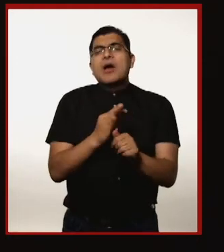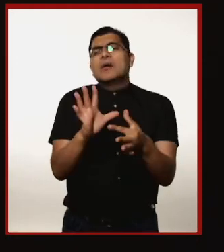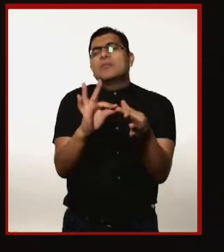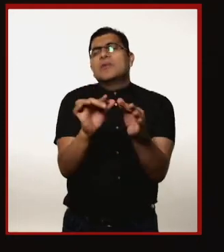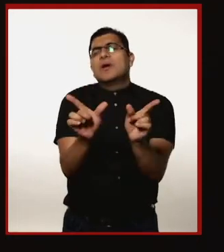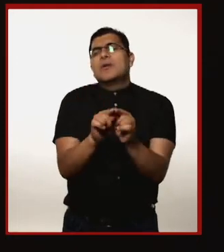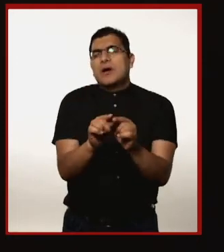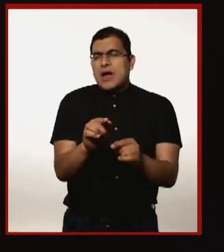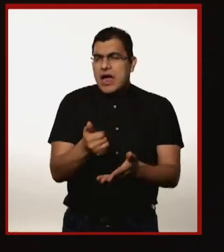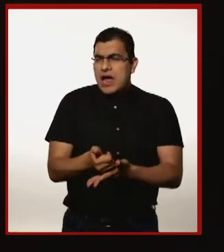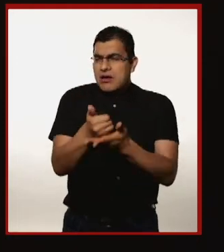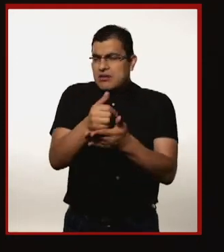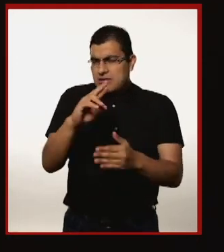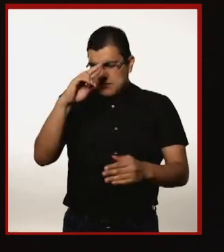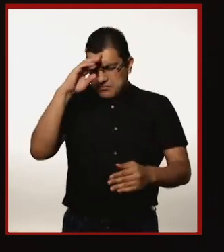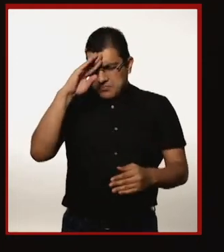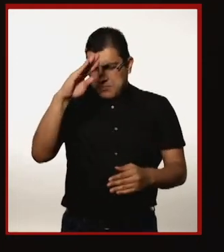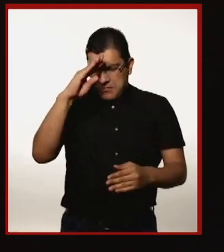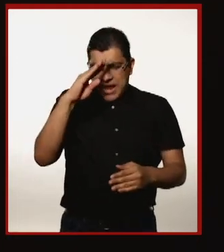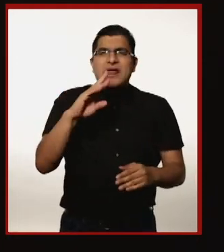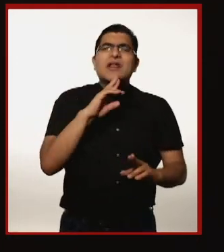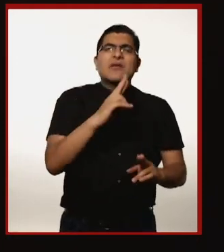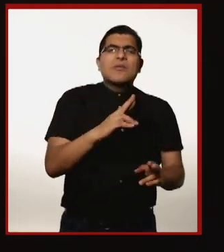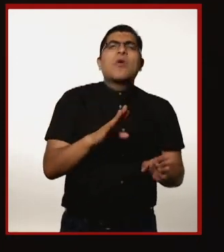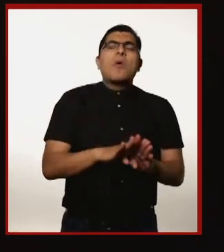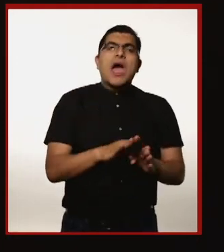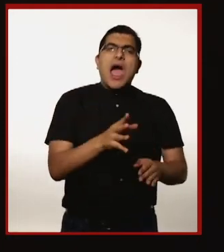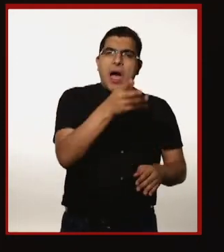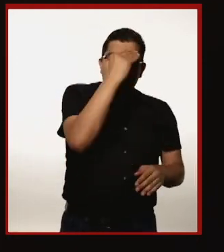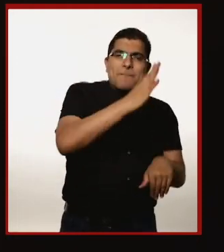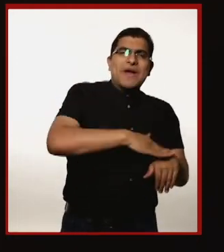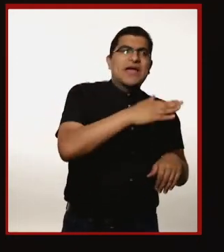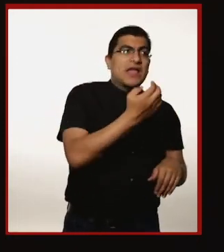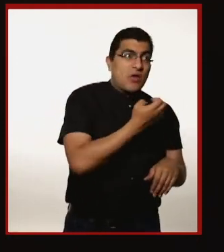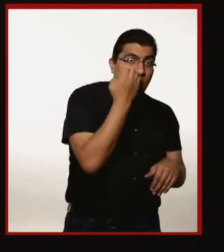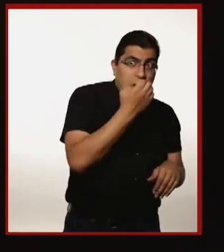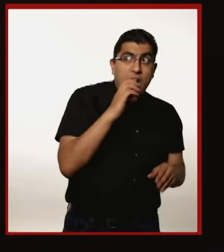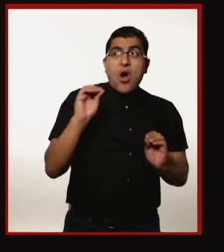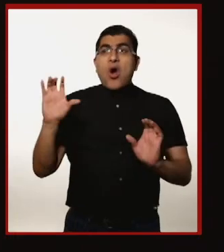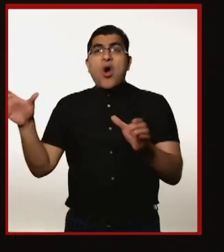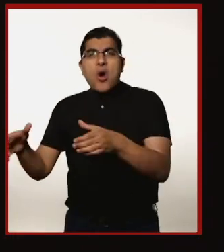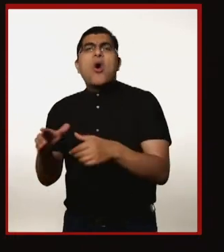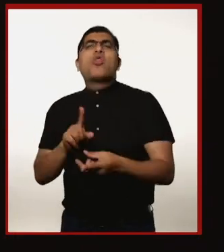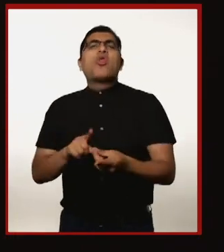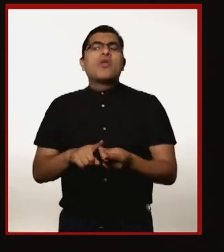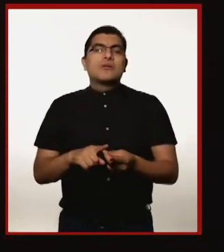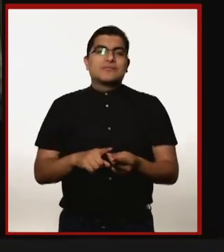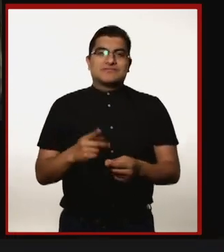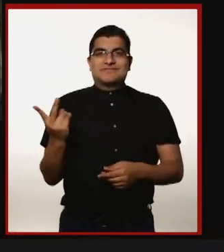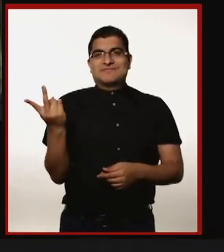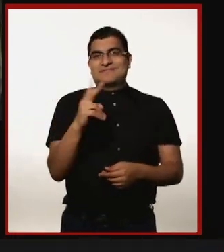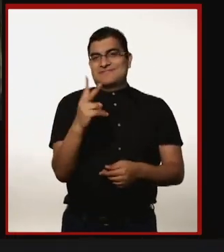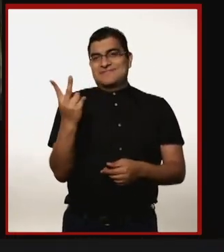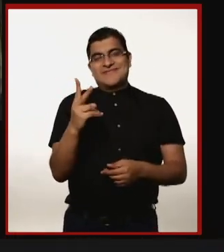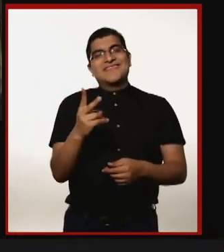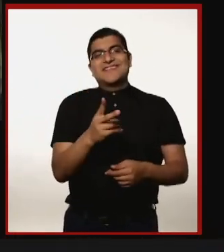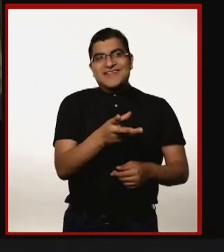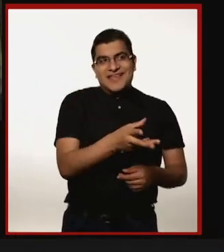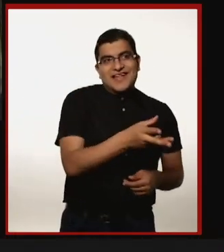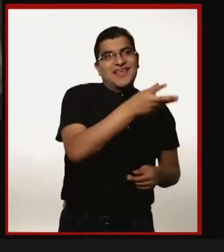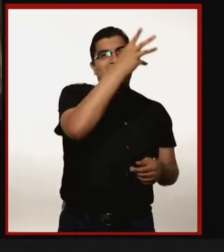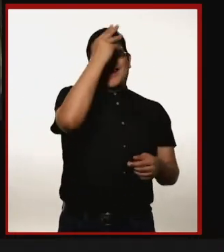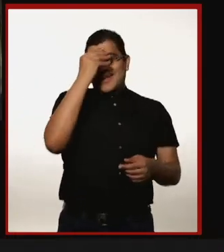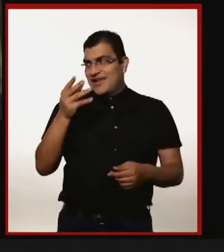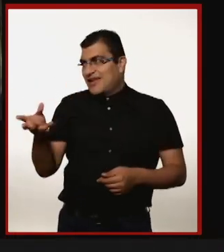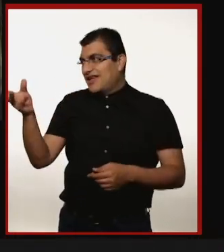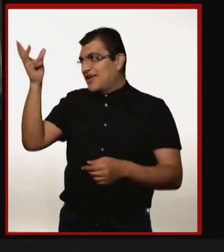llegar a ese punto, ayúdanos a resolver este dilema. ¿Dónde aprendemos más? ¿En la escuela o en la comunidad? Ambos son